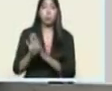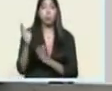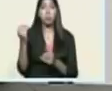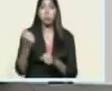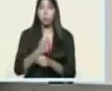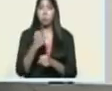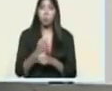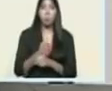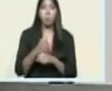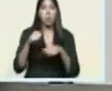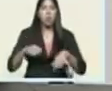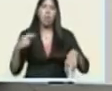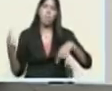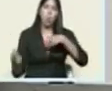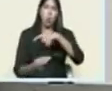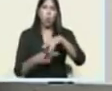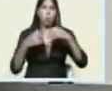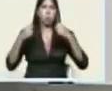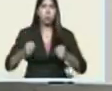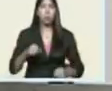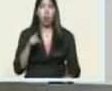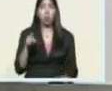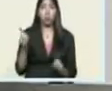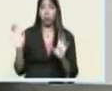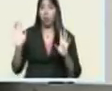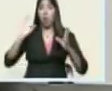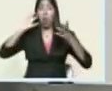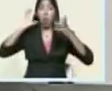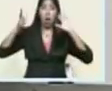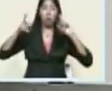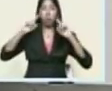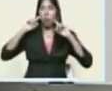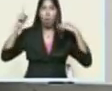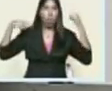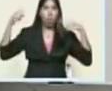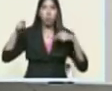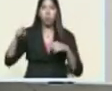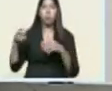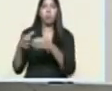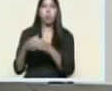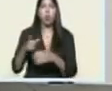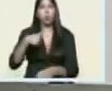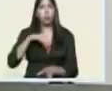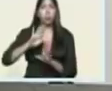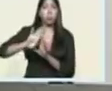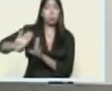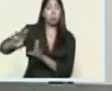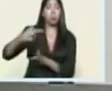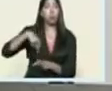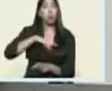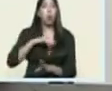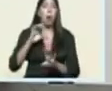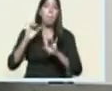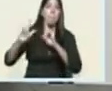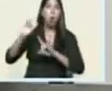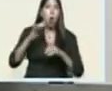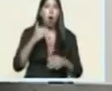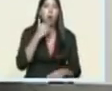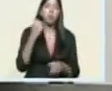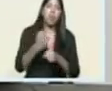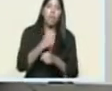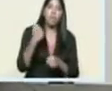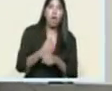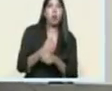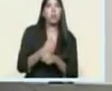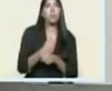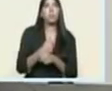fortaleciendo la revolución. Allá ellos con su locura, acá nosotros con nuestro amor y con nuestro